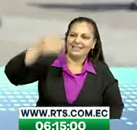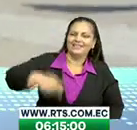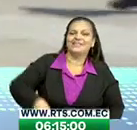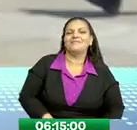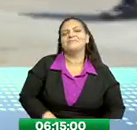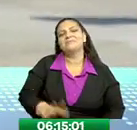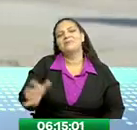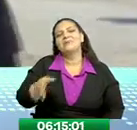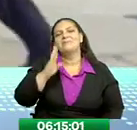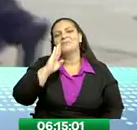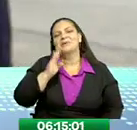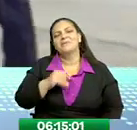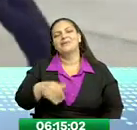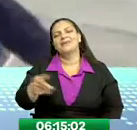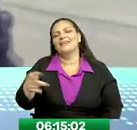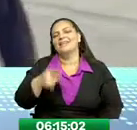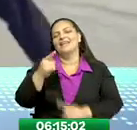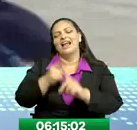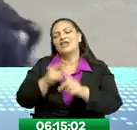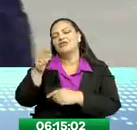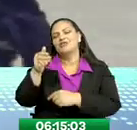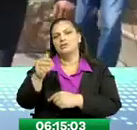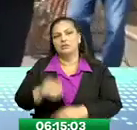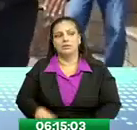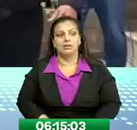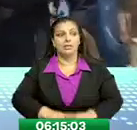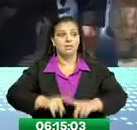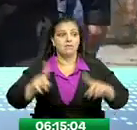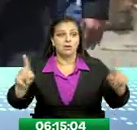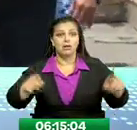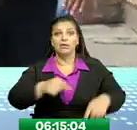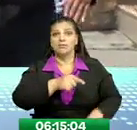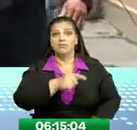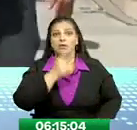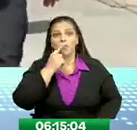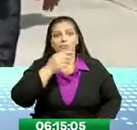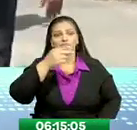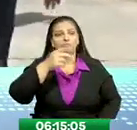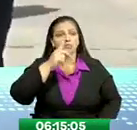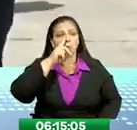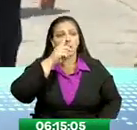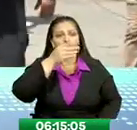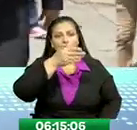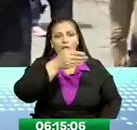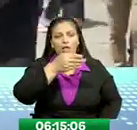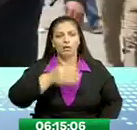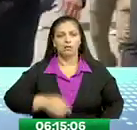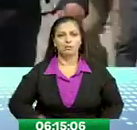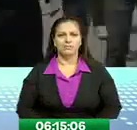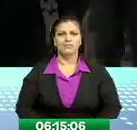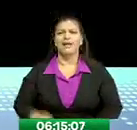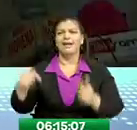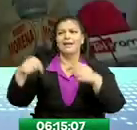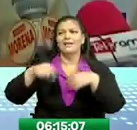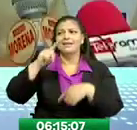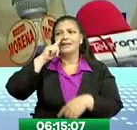mira. Pero mira, el Chiquilín de acá es Gil del Perejil. Es Hooper Gil. Este aquí, este muchacho, ¿para qué? Gil hasta habla